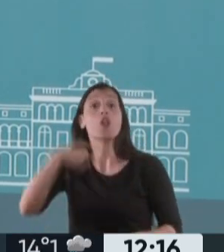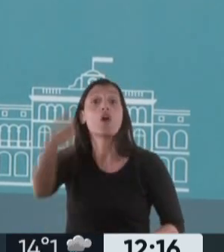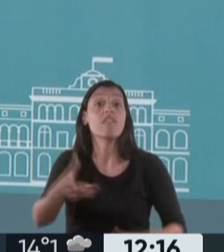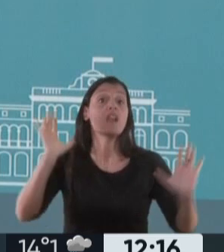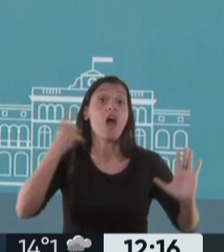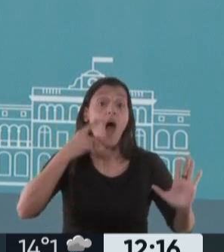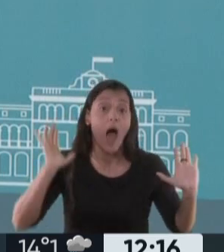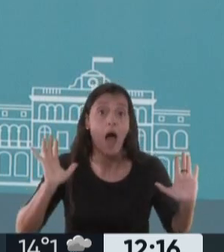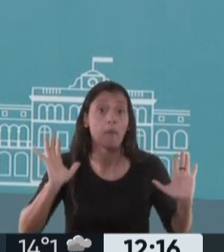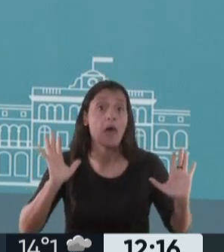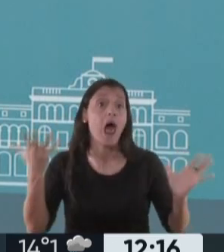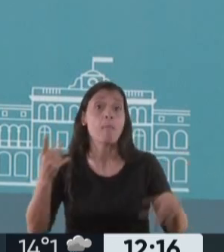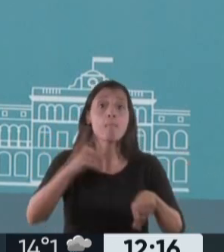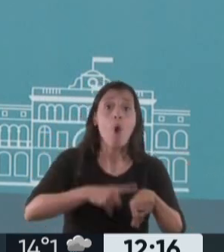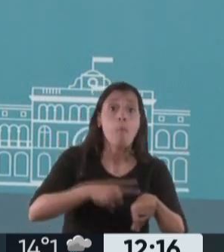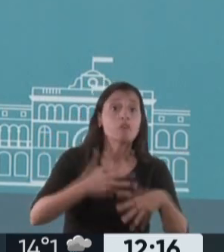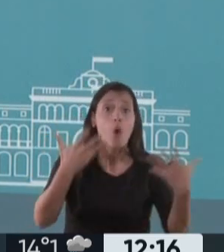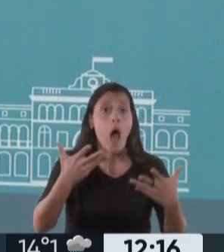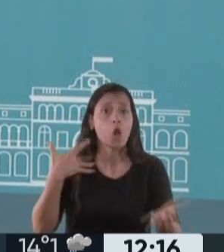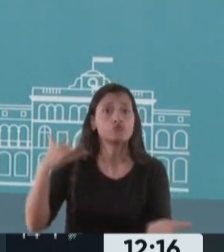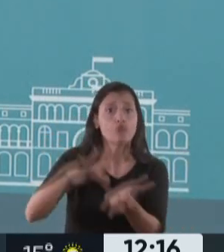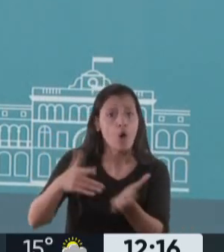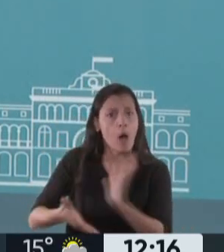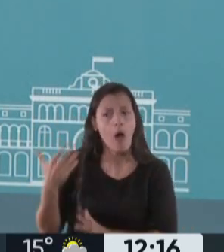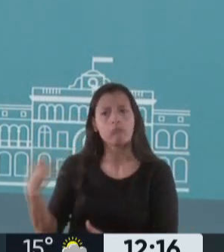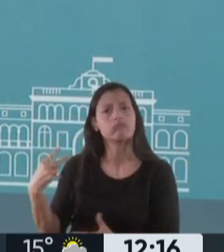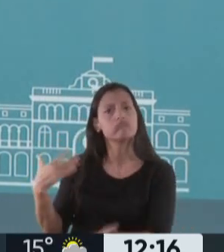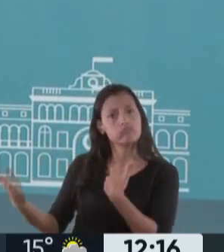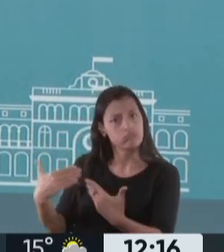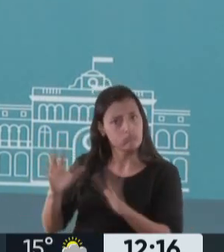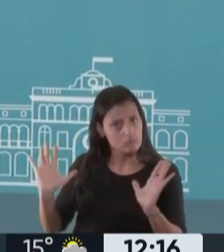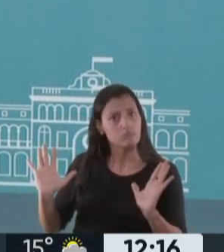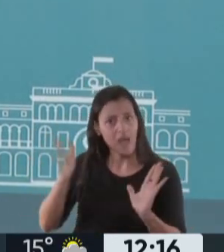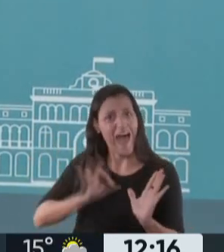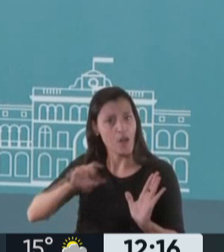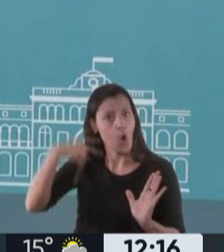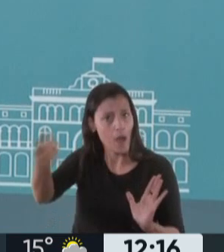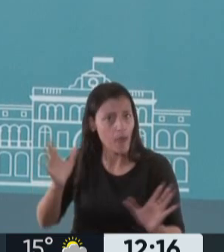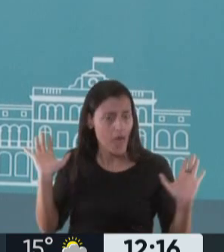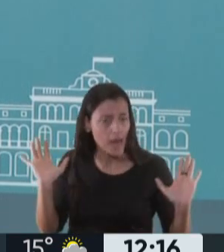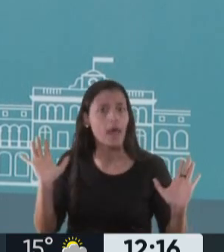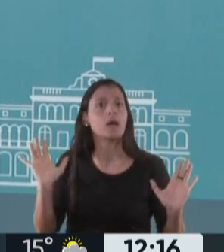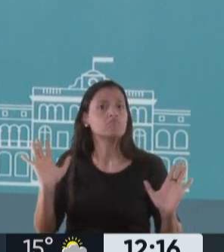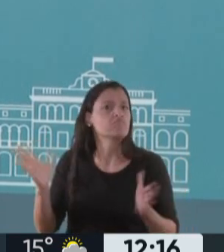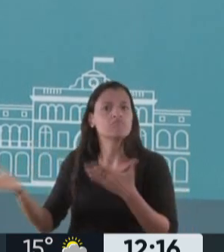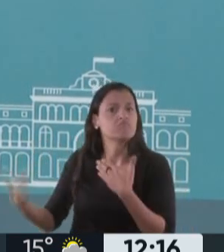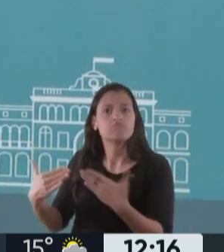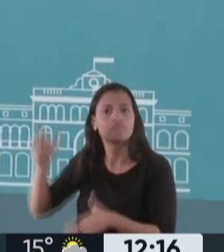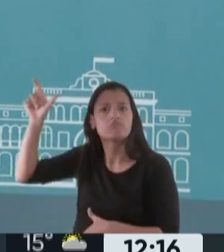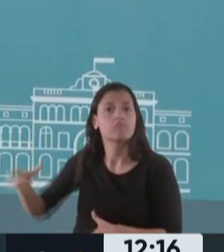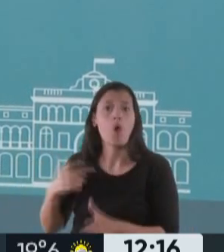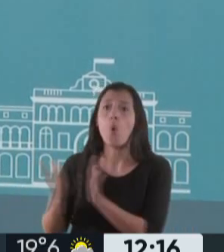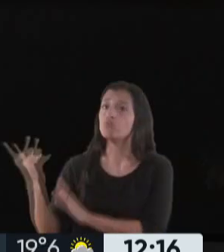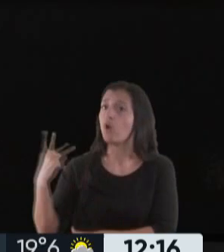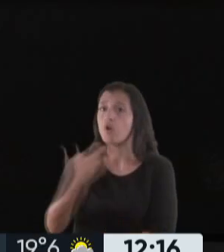bueno, en algún momento conversaré, y esto será una conversación con el presidente de la